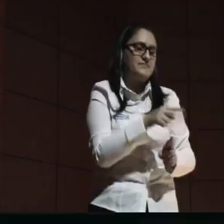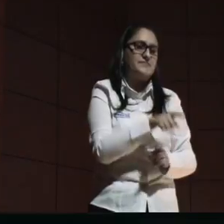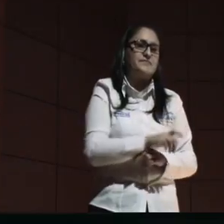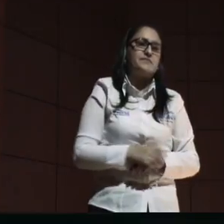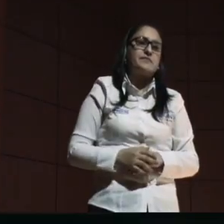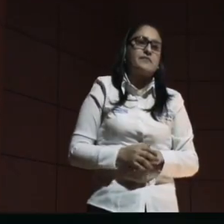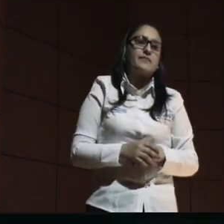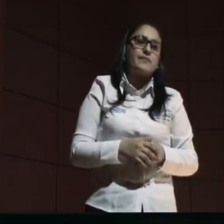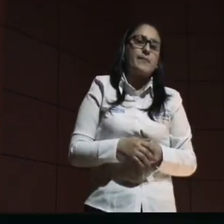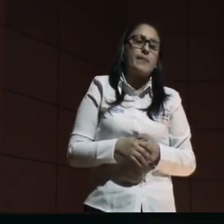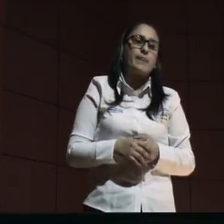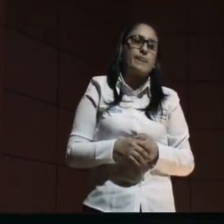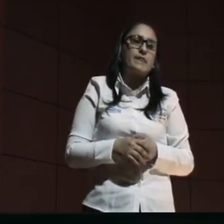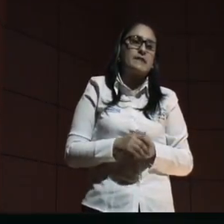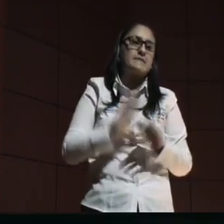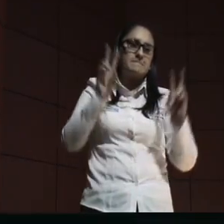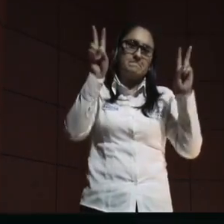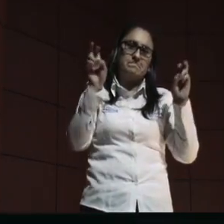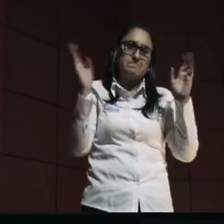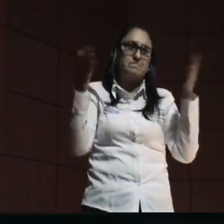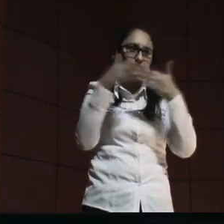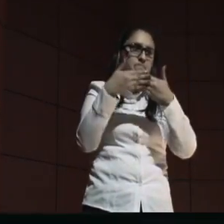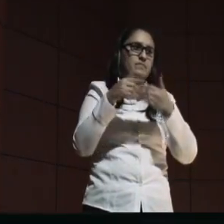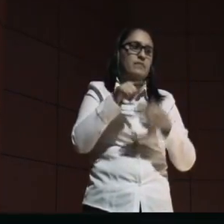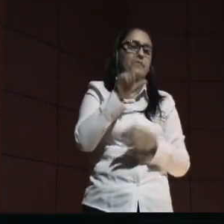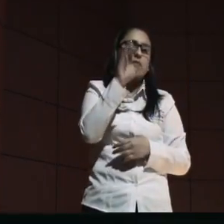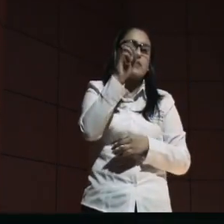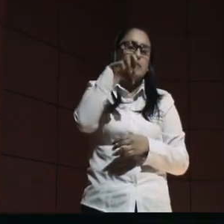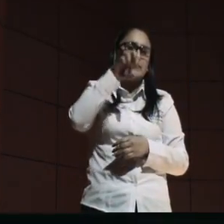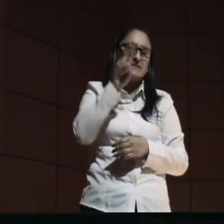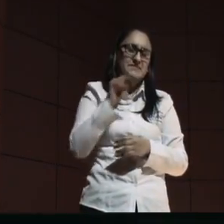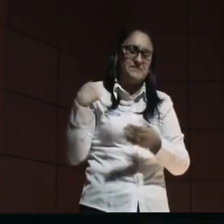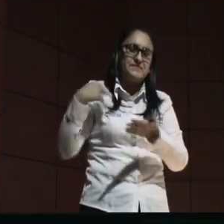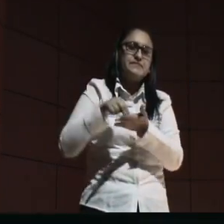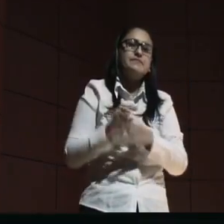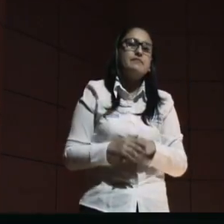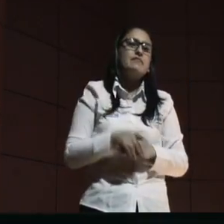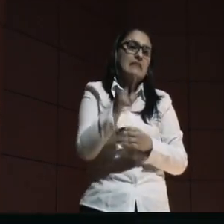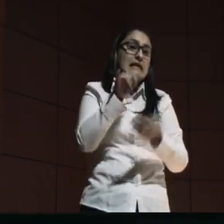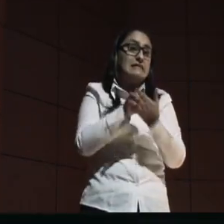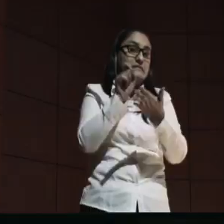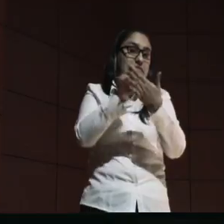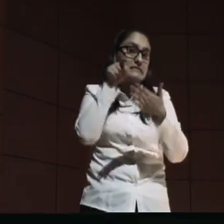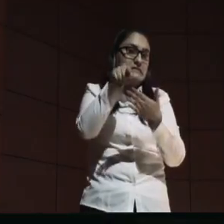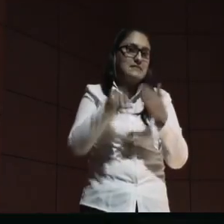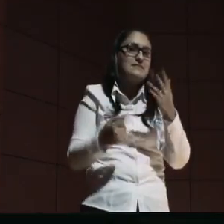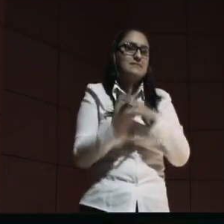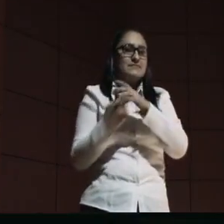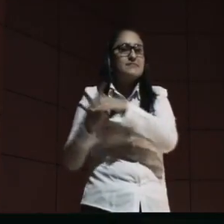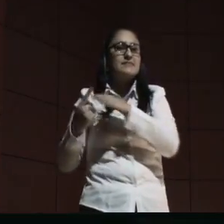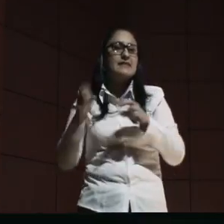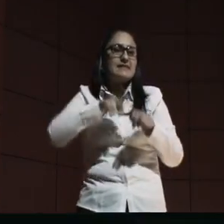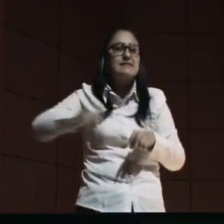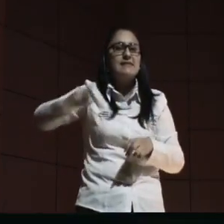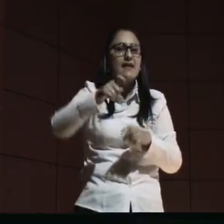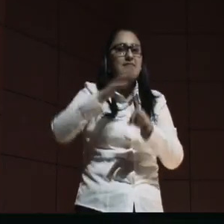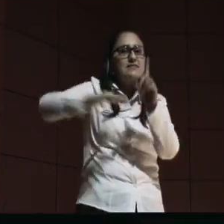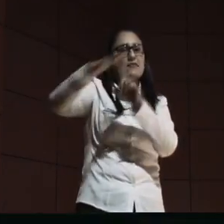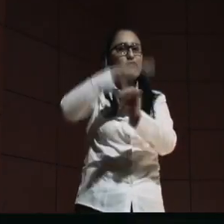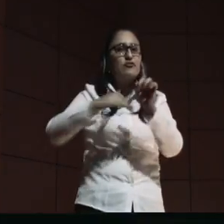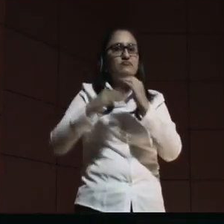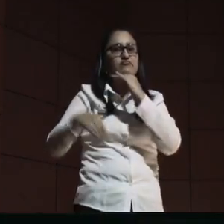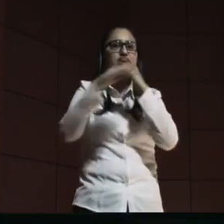recientes. Cierro comillas, desde López. Y es en ese punto en donde se crea la necesidad de diseñar entornos